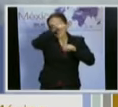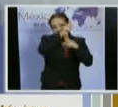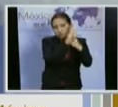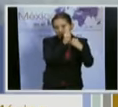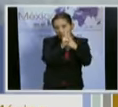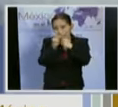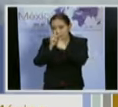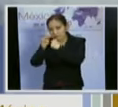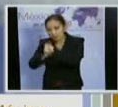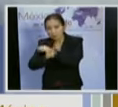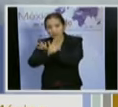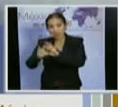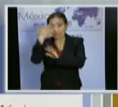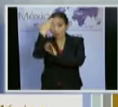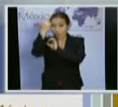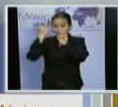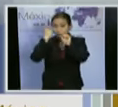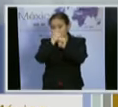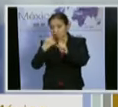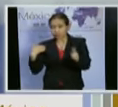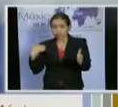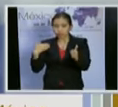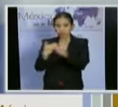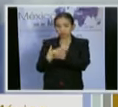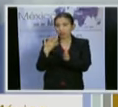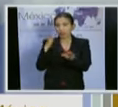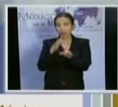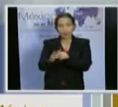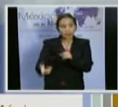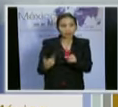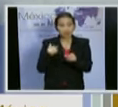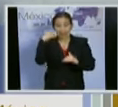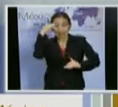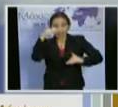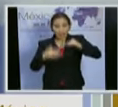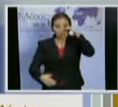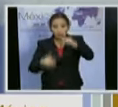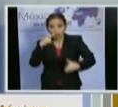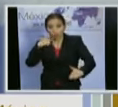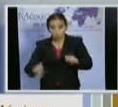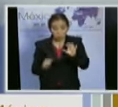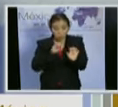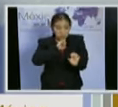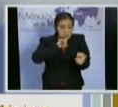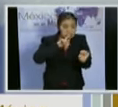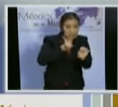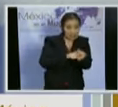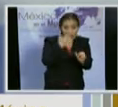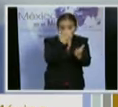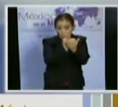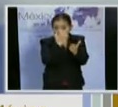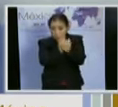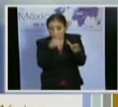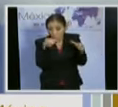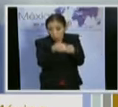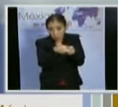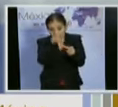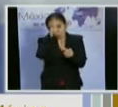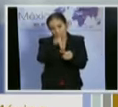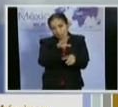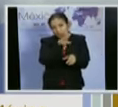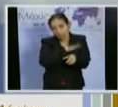países durante ya más de 50 años es lo siguiente. La desigualdad no es un fenómeno exclusivamente económico. Es verdad